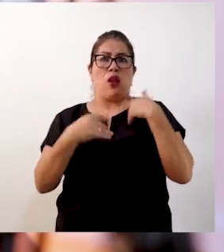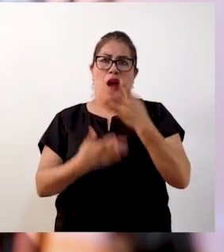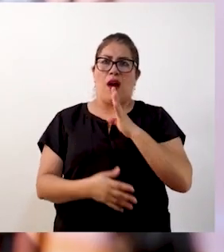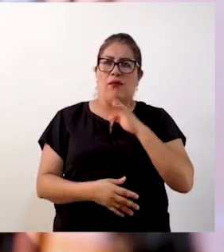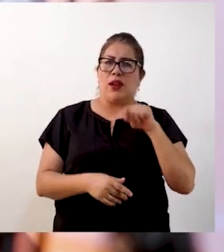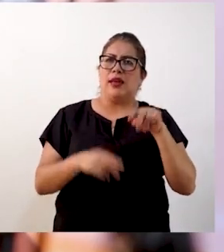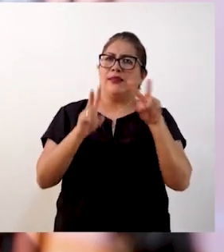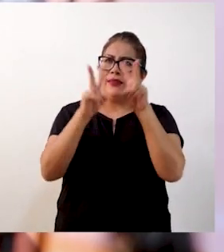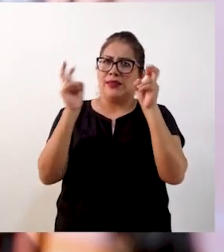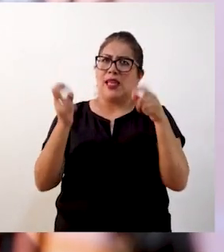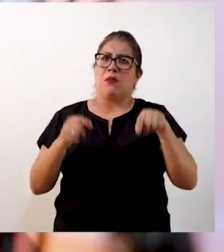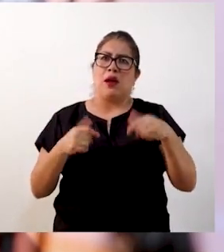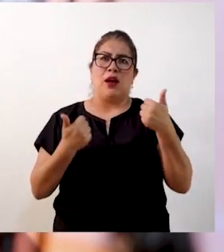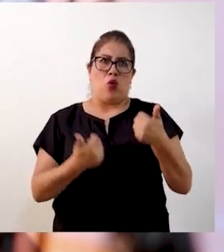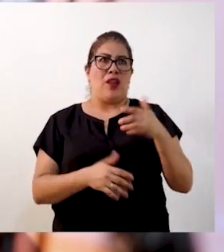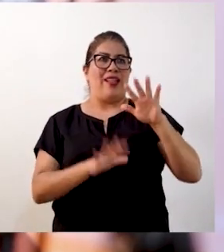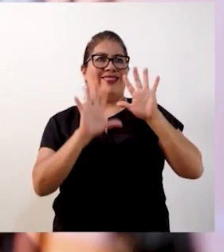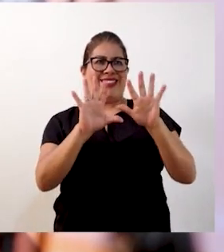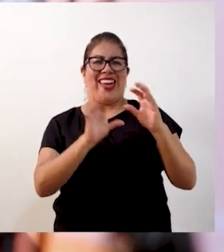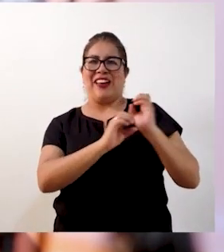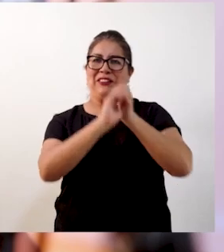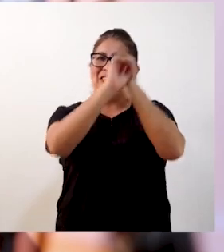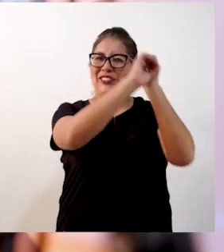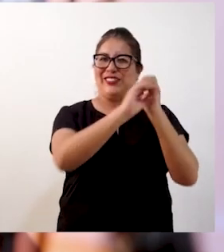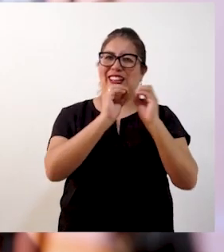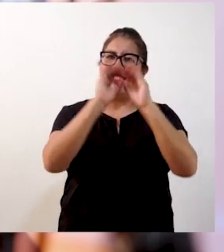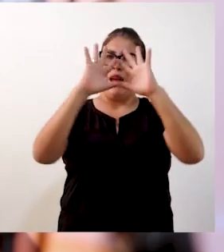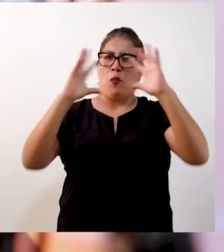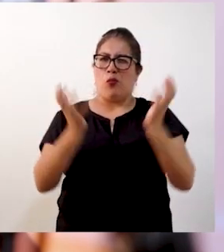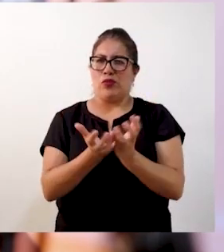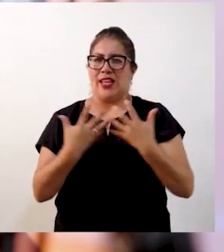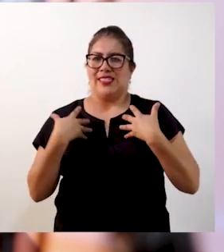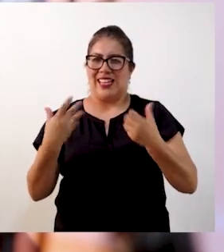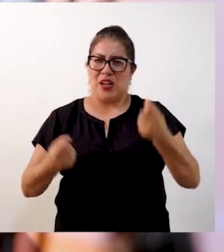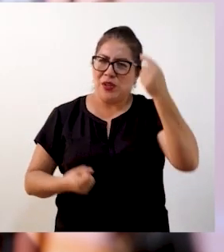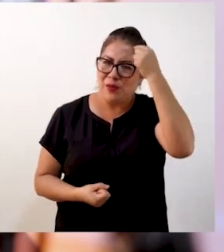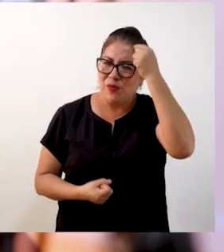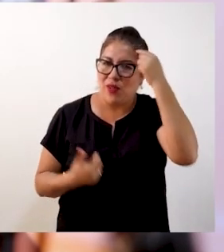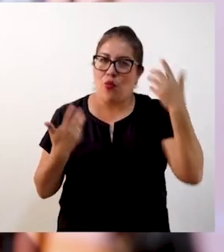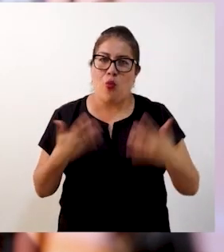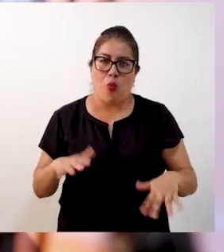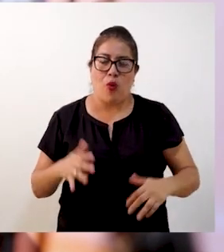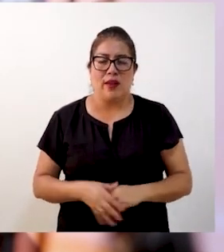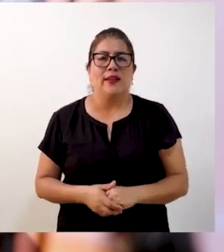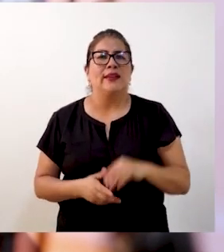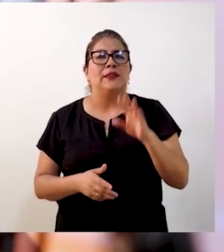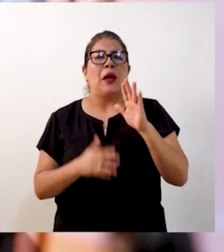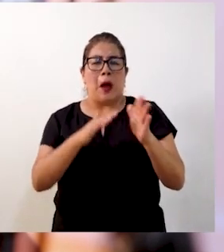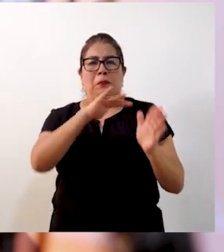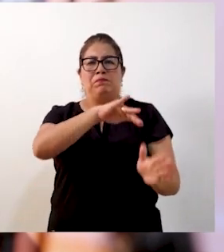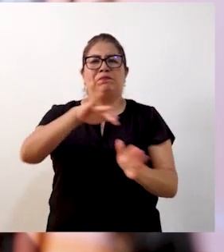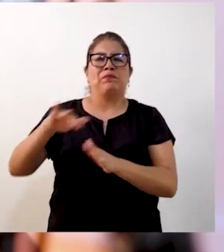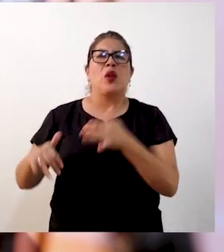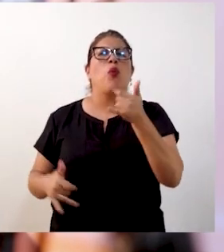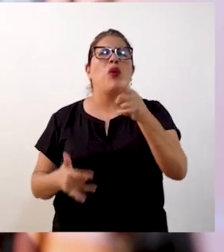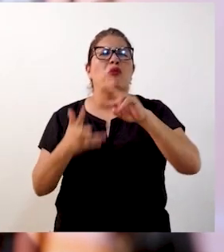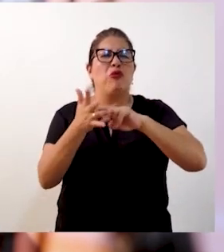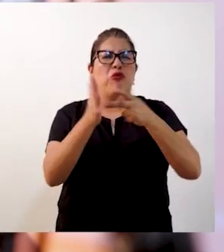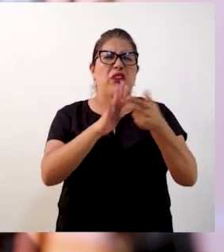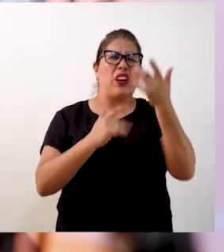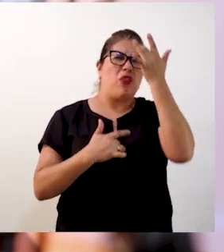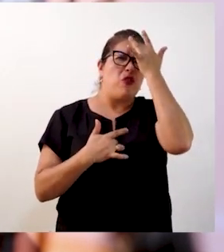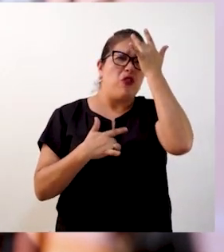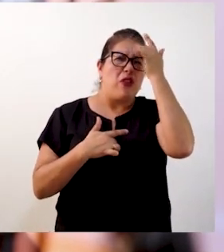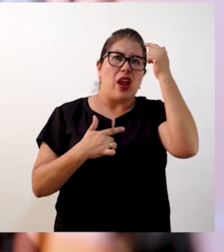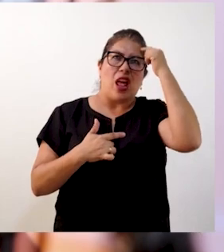hoy, 10 de octubre, Día Mundial de la Salud Mental. Conversemos acerca del Alzheimer. ¿Qué cosa es el